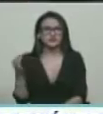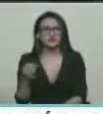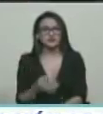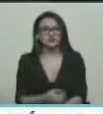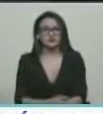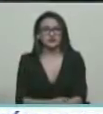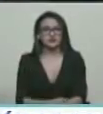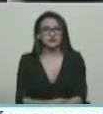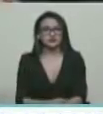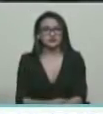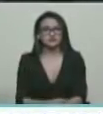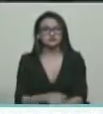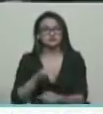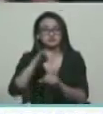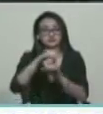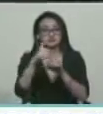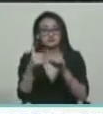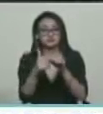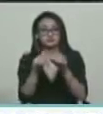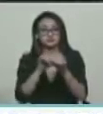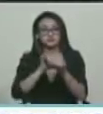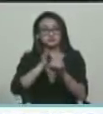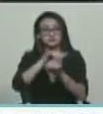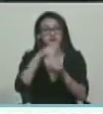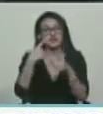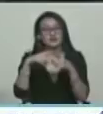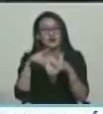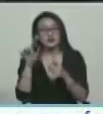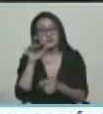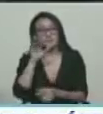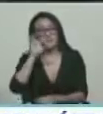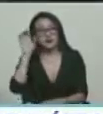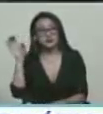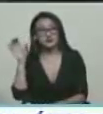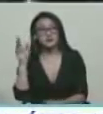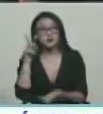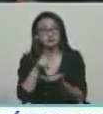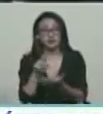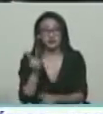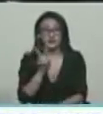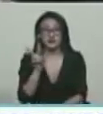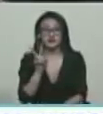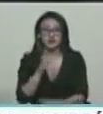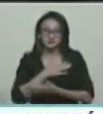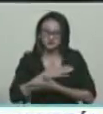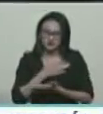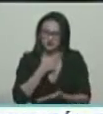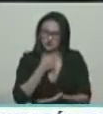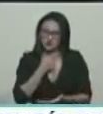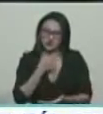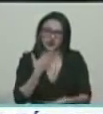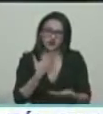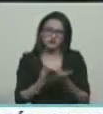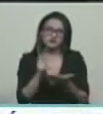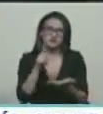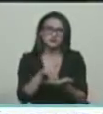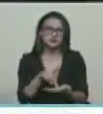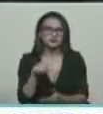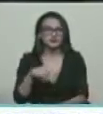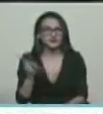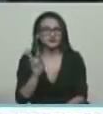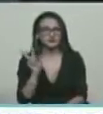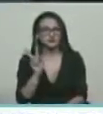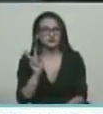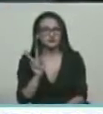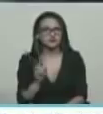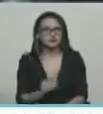va en una gira de varios países, pero su presencia en Venezuela es altísimamente gratificante para nosotros. Nos gustaría conocer si